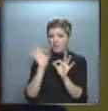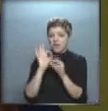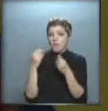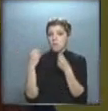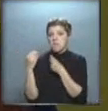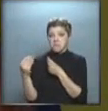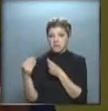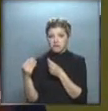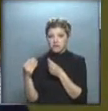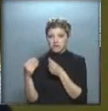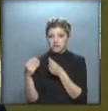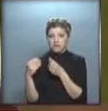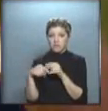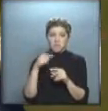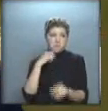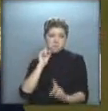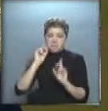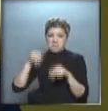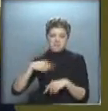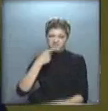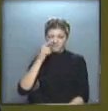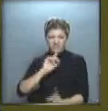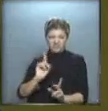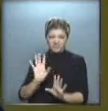no. Mentira. No, eso es importante. Vamos a hacer una cosa.